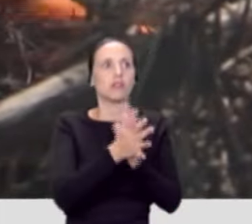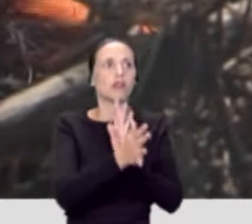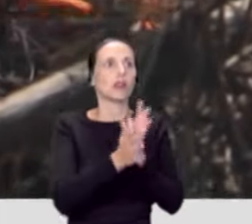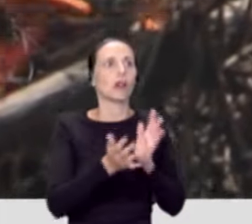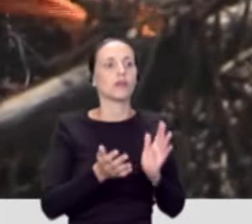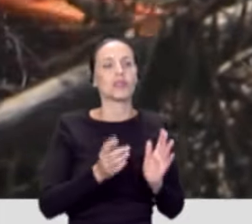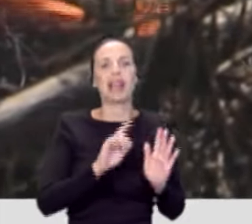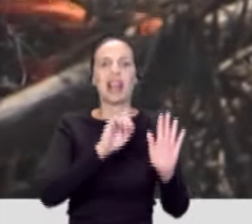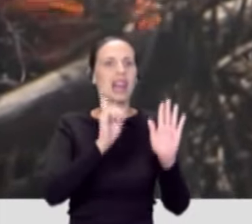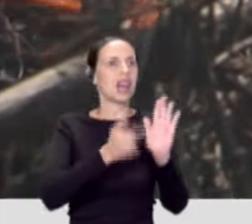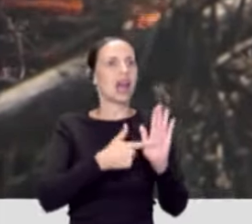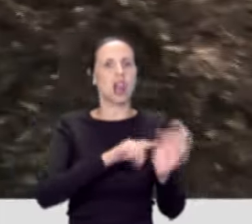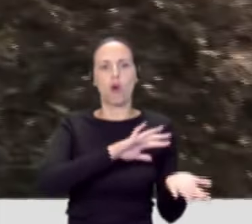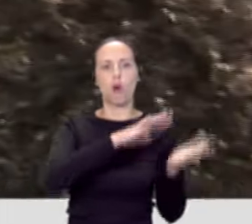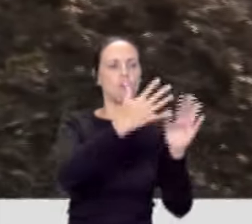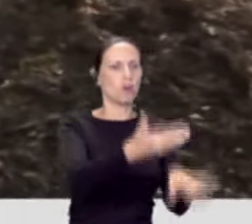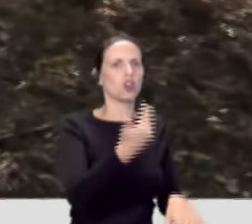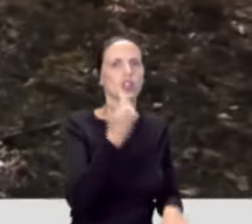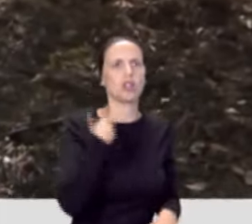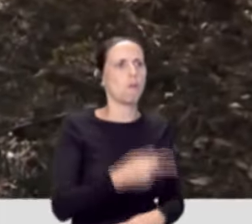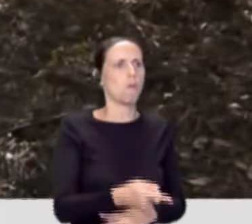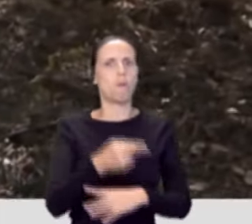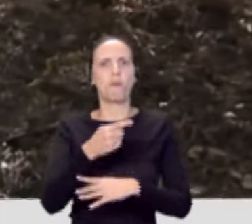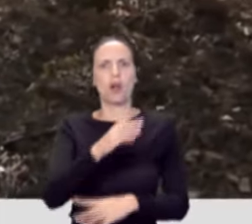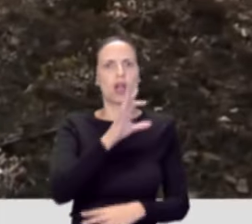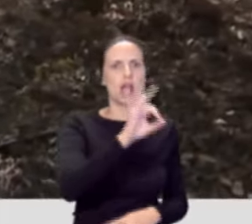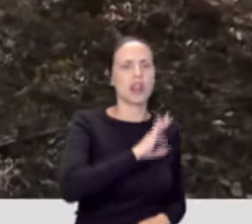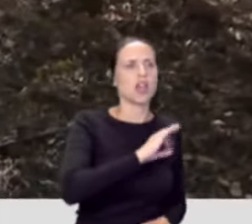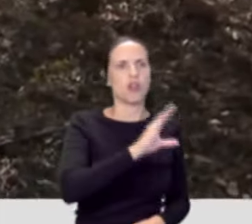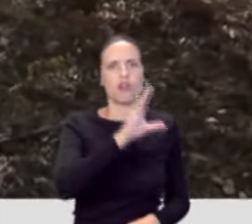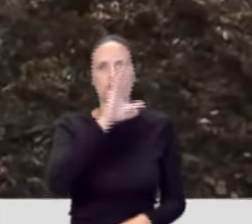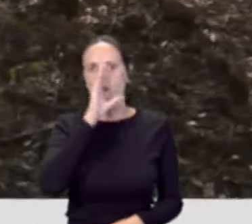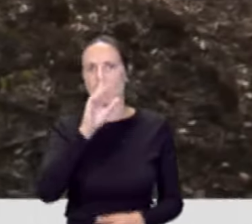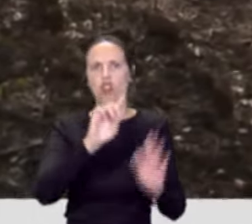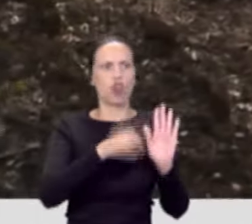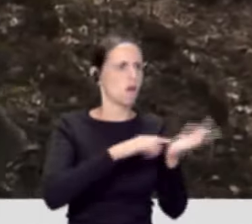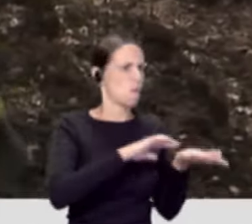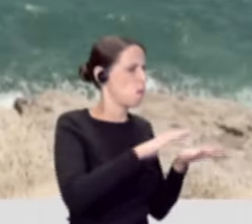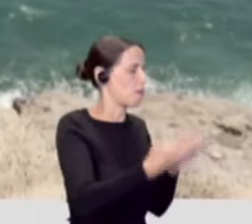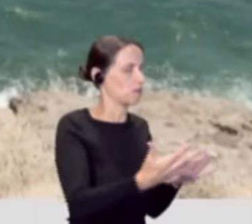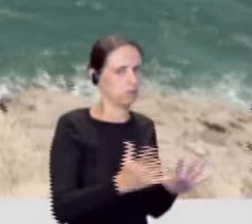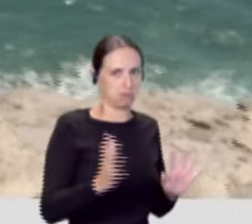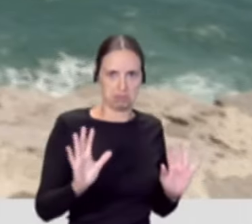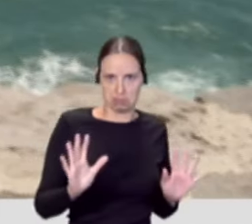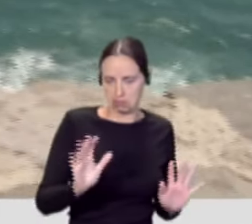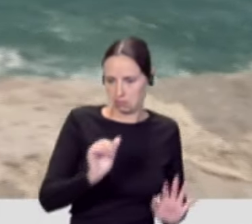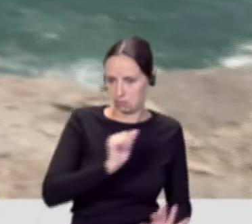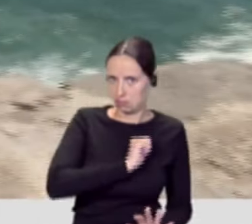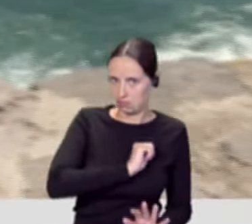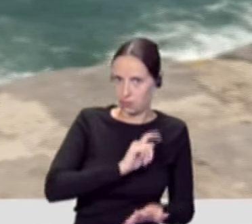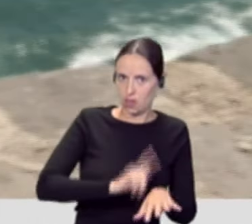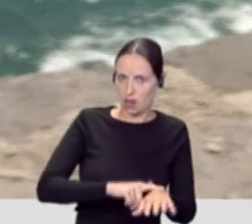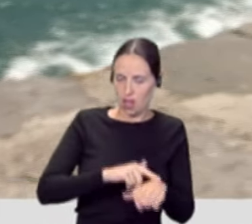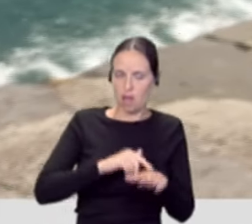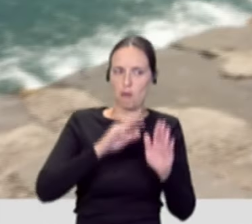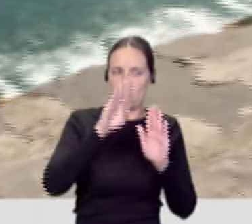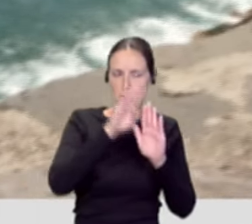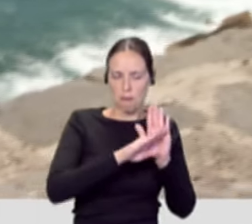y empezar a recaudar en enero y a gastar en febrero, sino vamos a tomarnos un tiempo para estudiar la